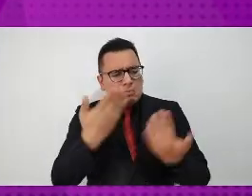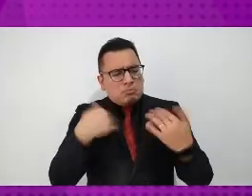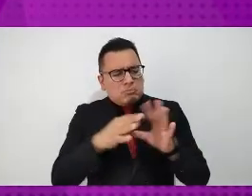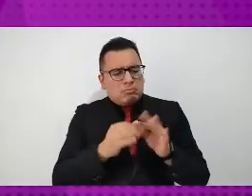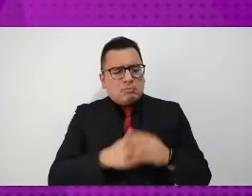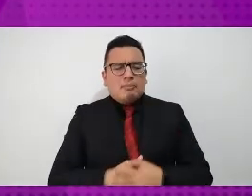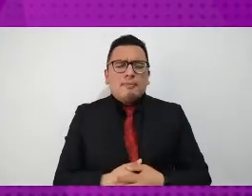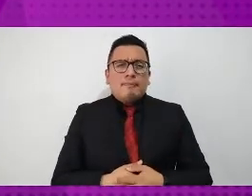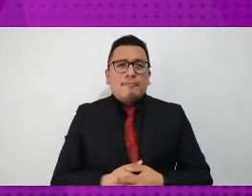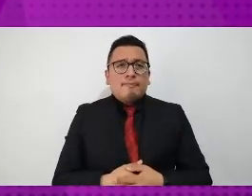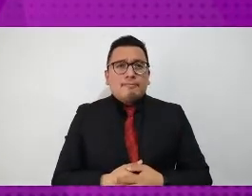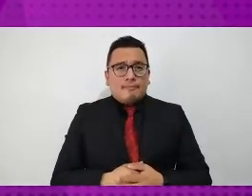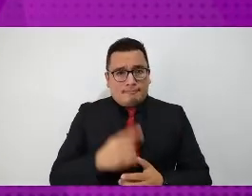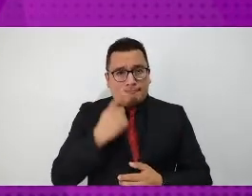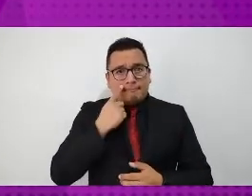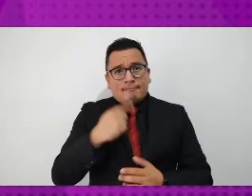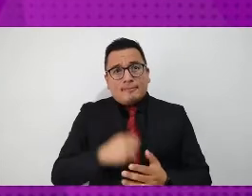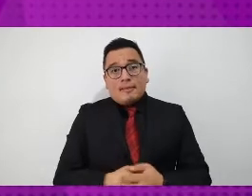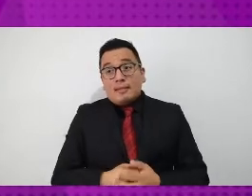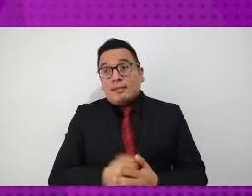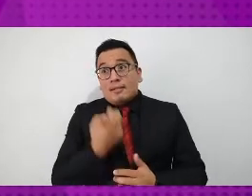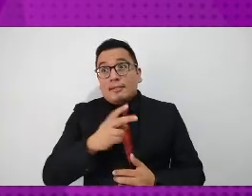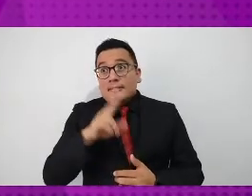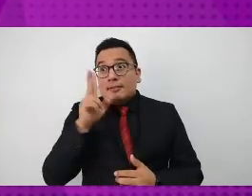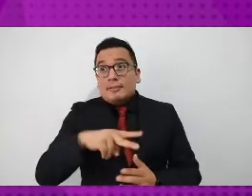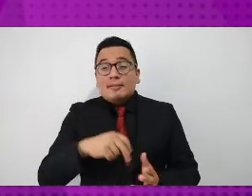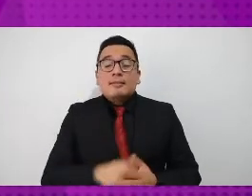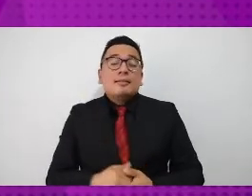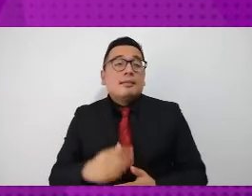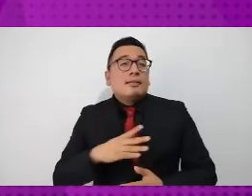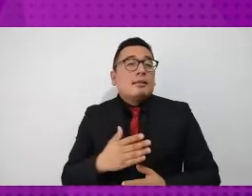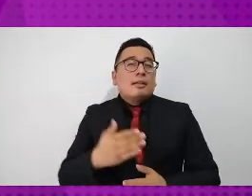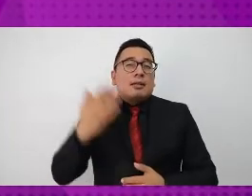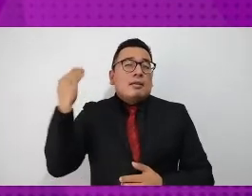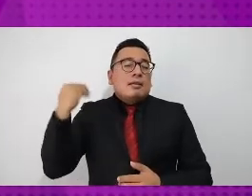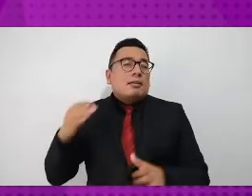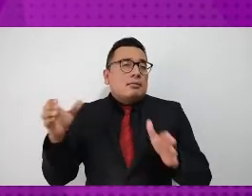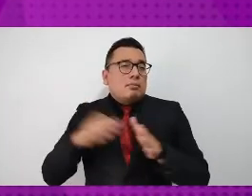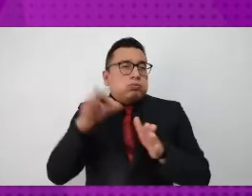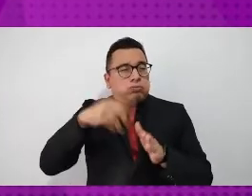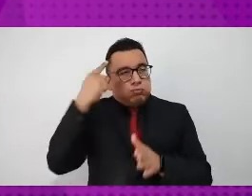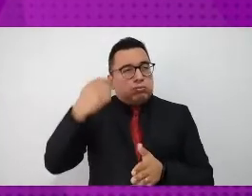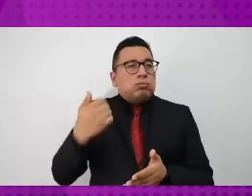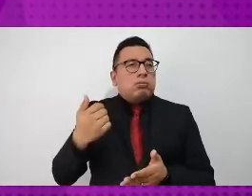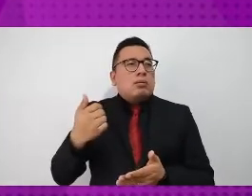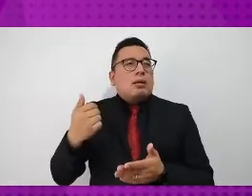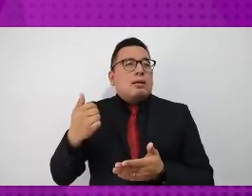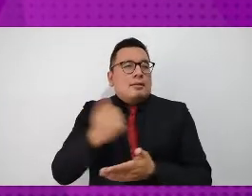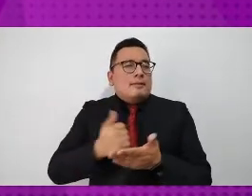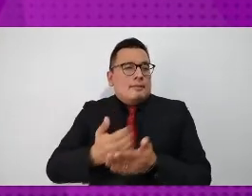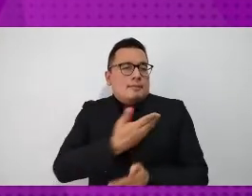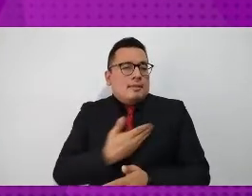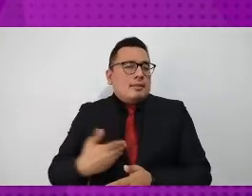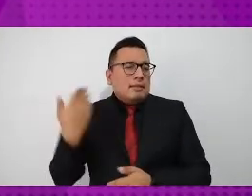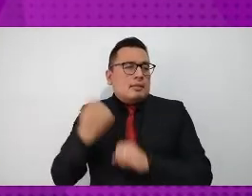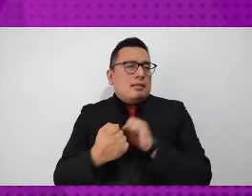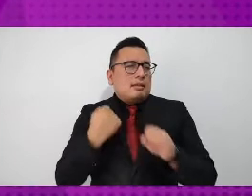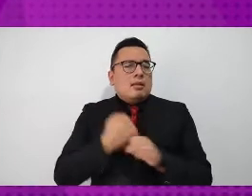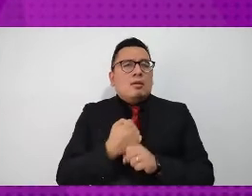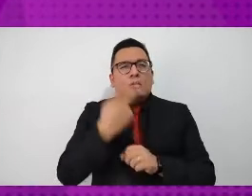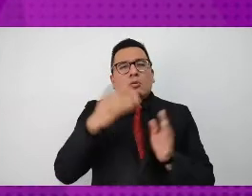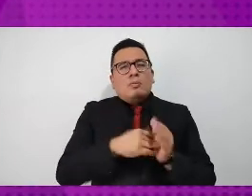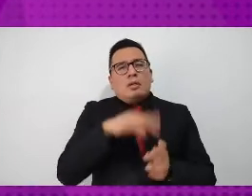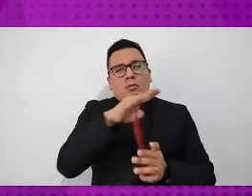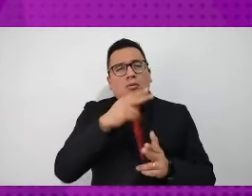al respecto por favor pues primero comentarte que justamente en la elección de ayuntamientos del 2000 1920